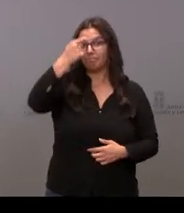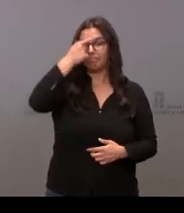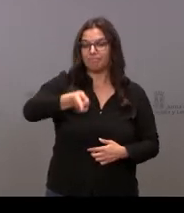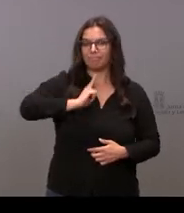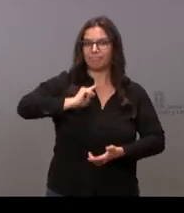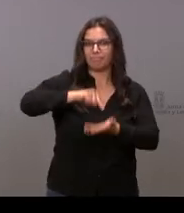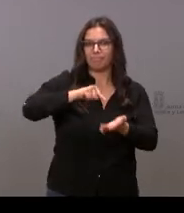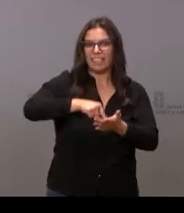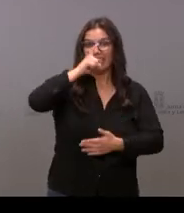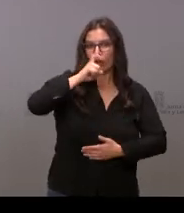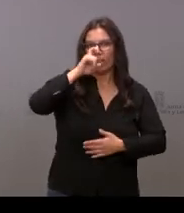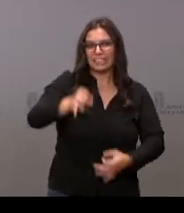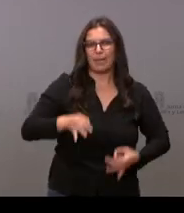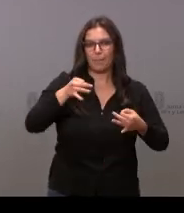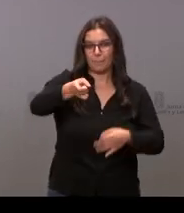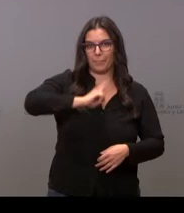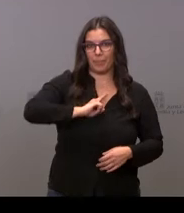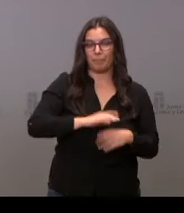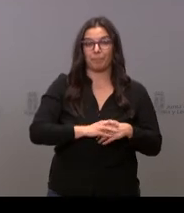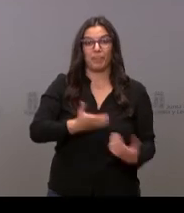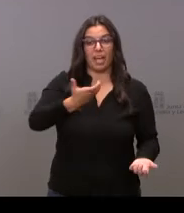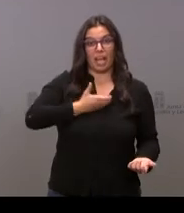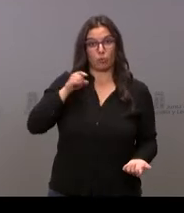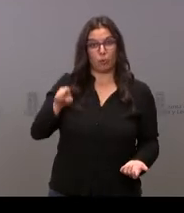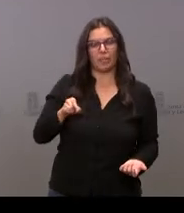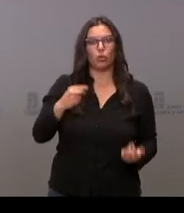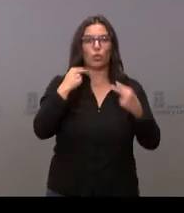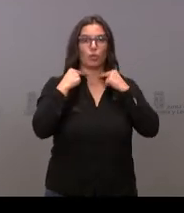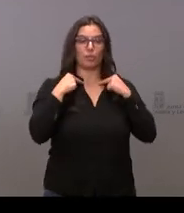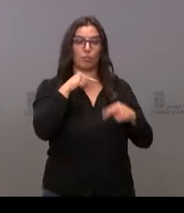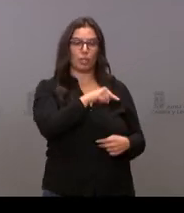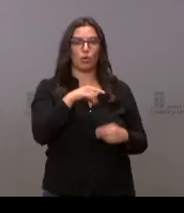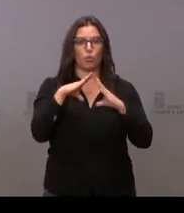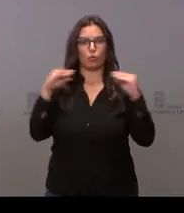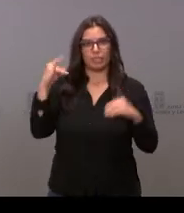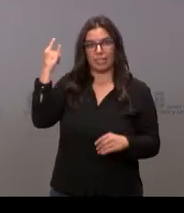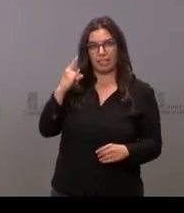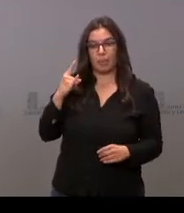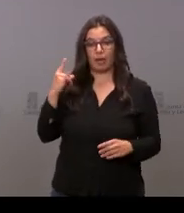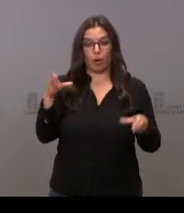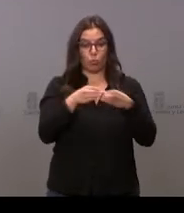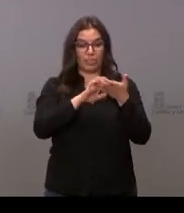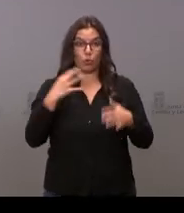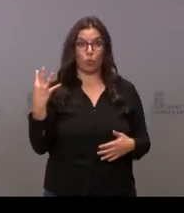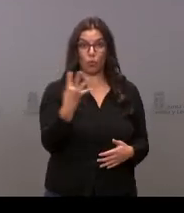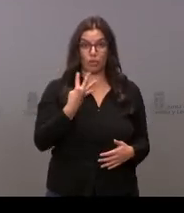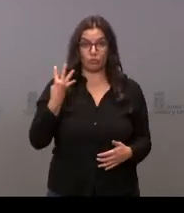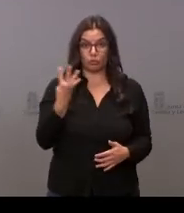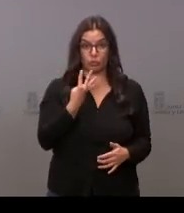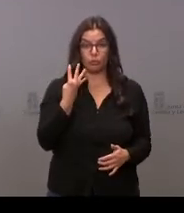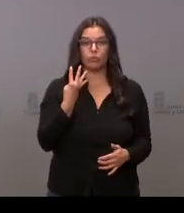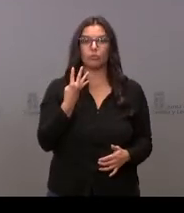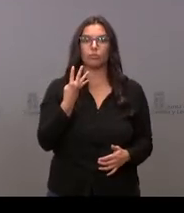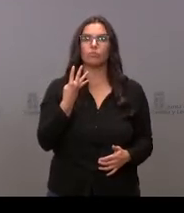permanentemente ayuntamiento y diputación de salamanca y junta de castilla y léon